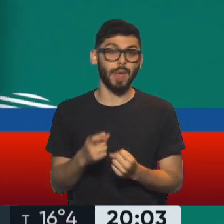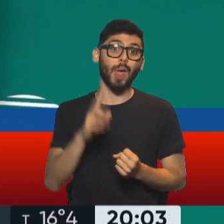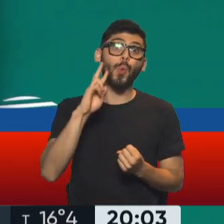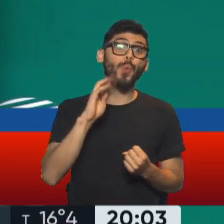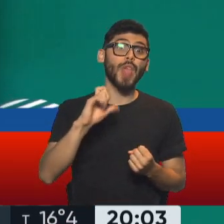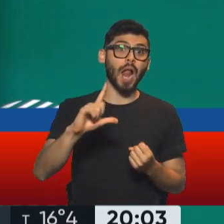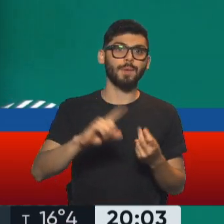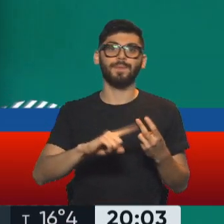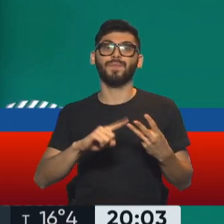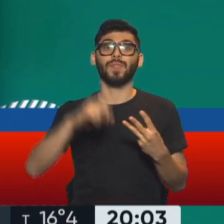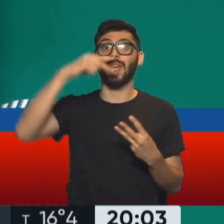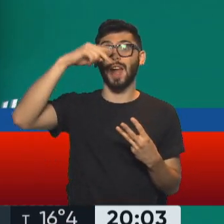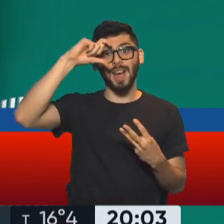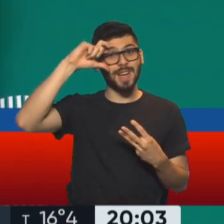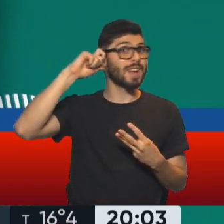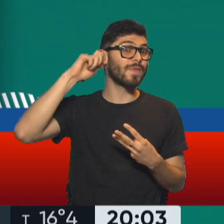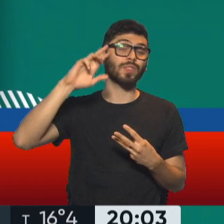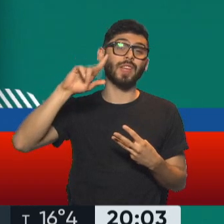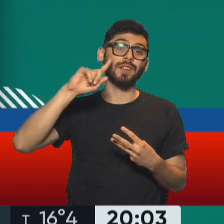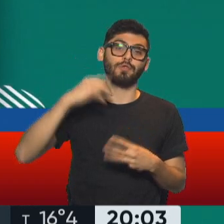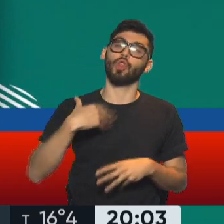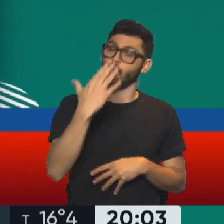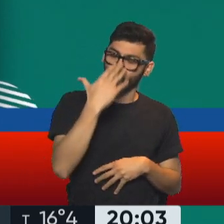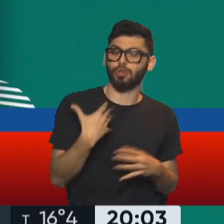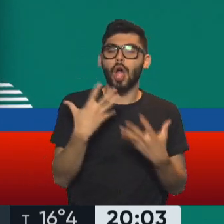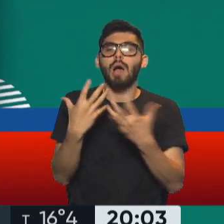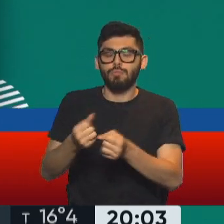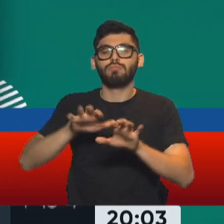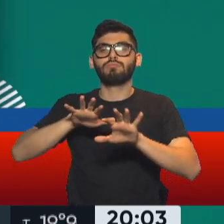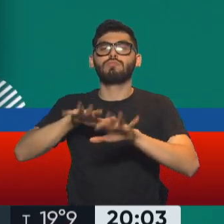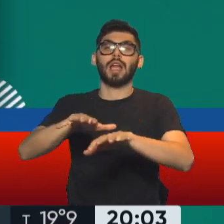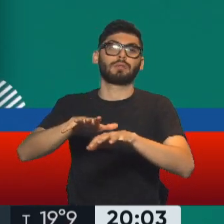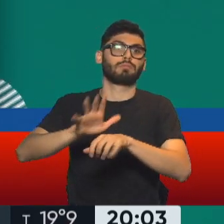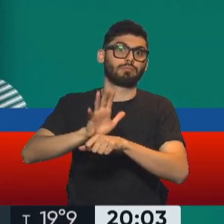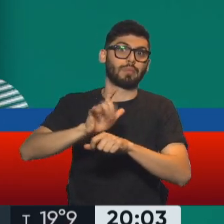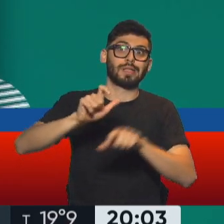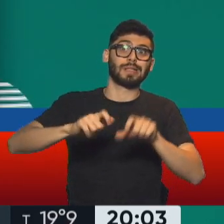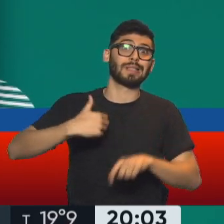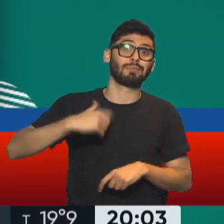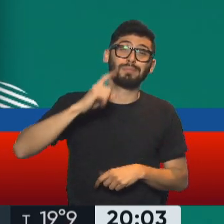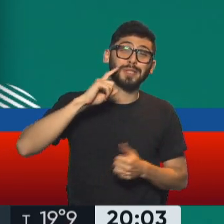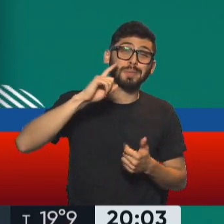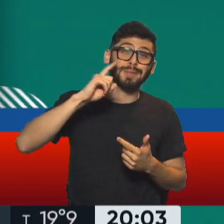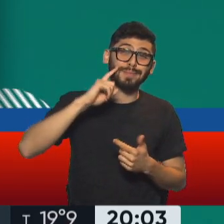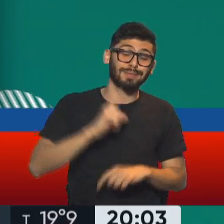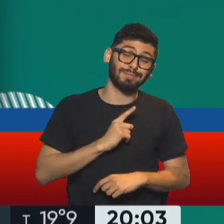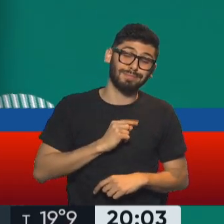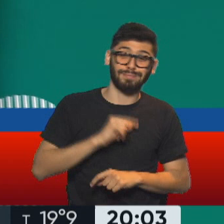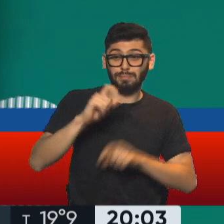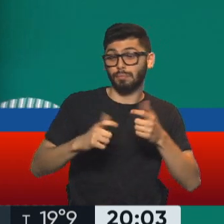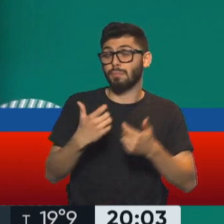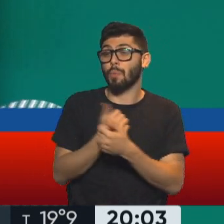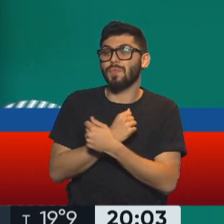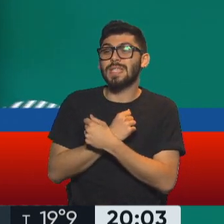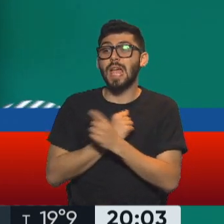Vidal. Negri. Apoyo desde Córdoba, una marcha que expresa el dolor de tantos miles de argentinos, de todos los que perdieron un ser